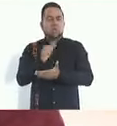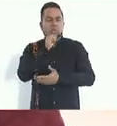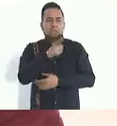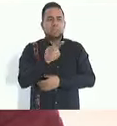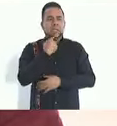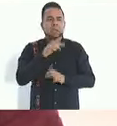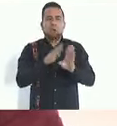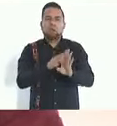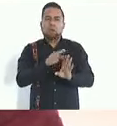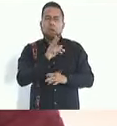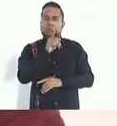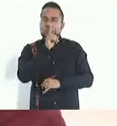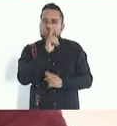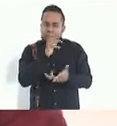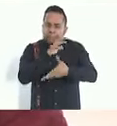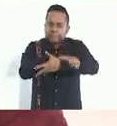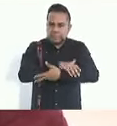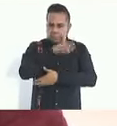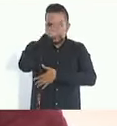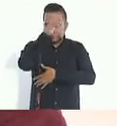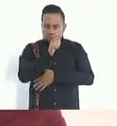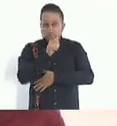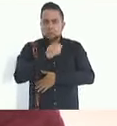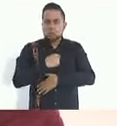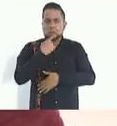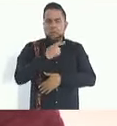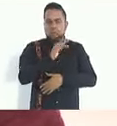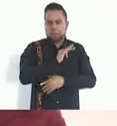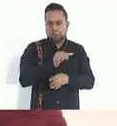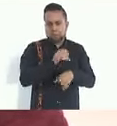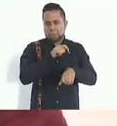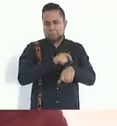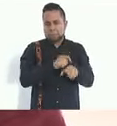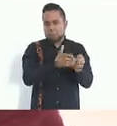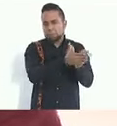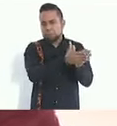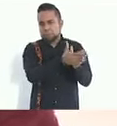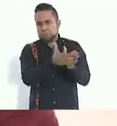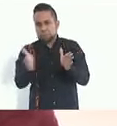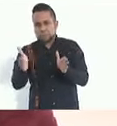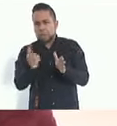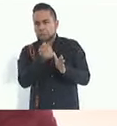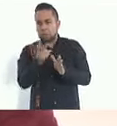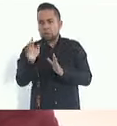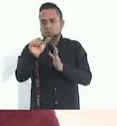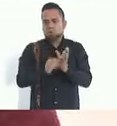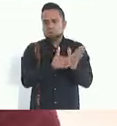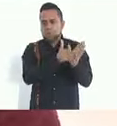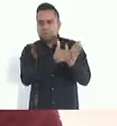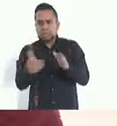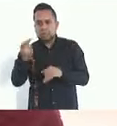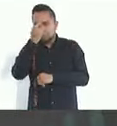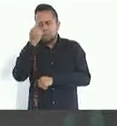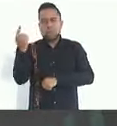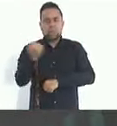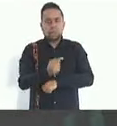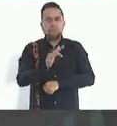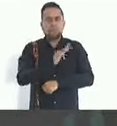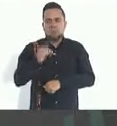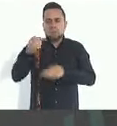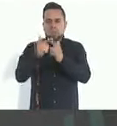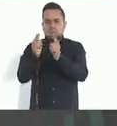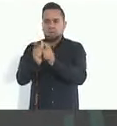tregua, es decir, que yo diera un plazo de meses para que los de